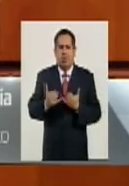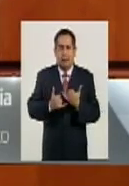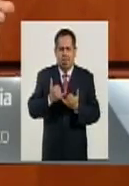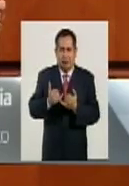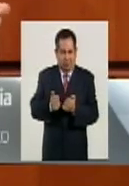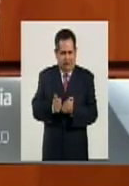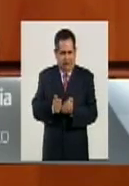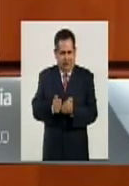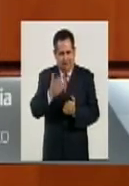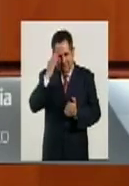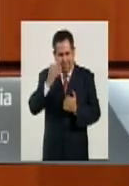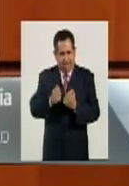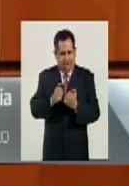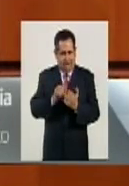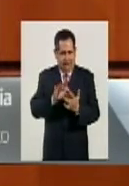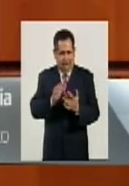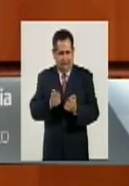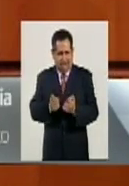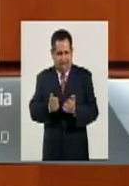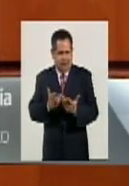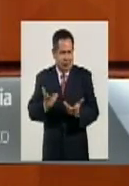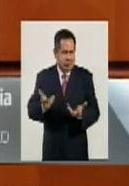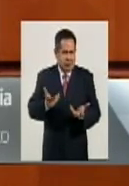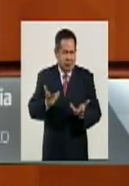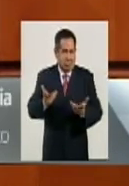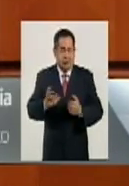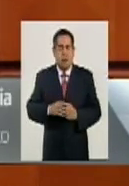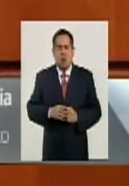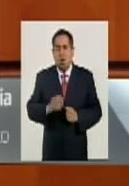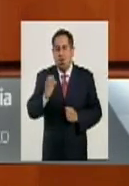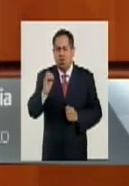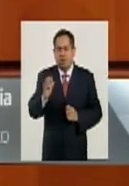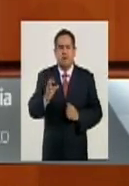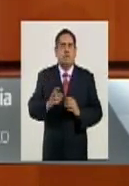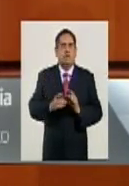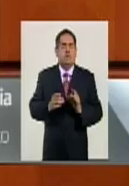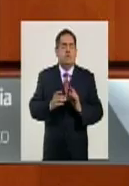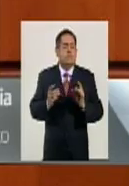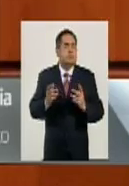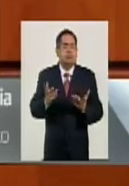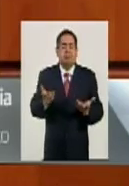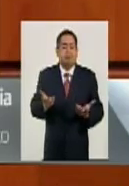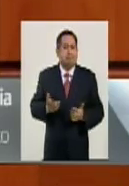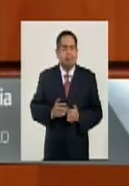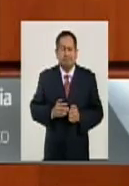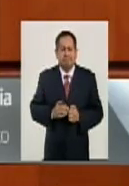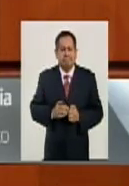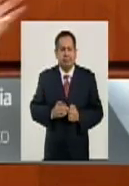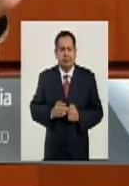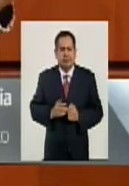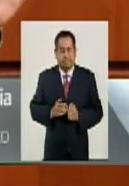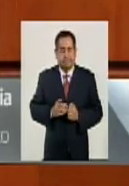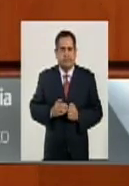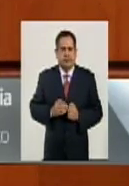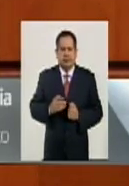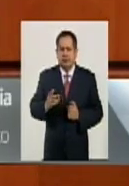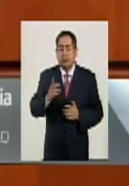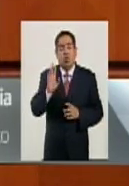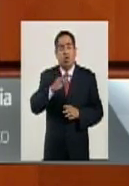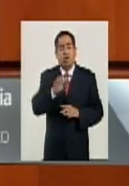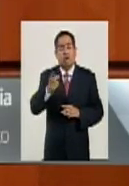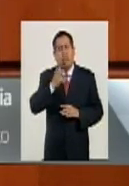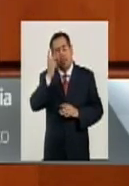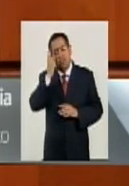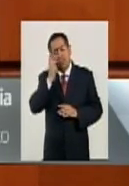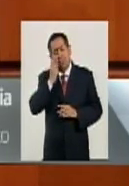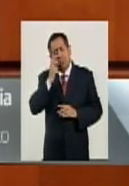en nuestros juegos interactivos, o bien simple y sencillamente tomando una siesta